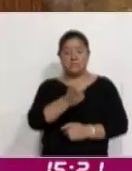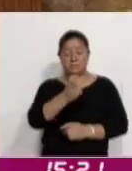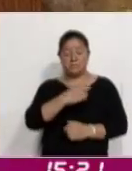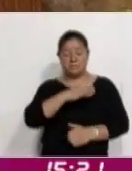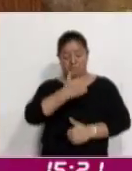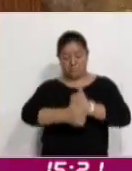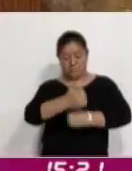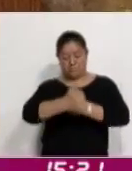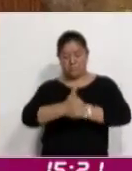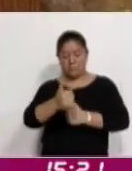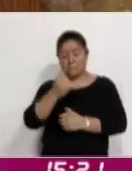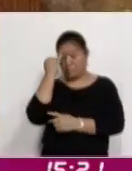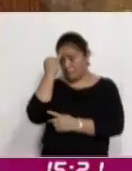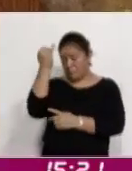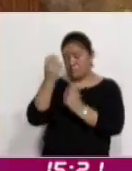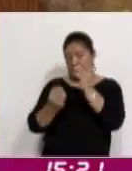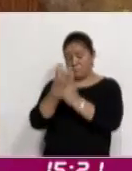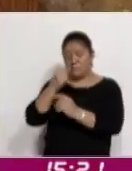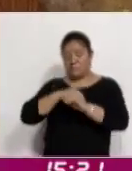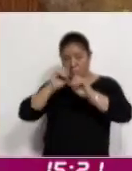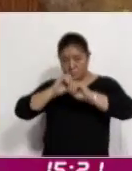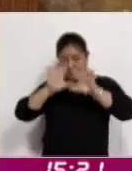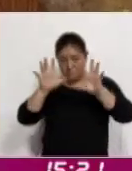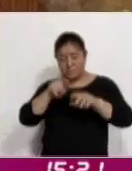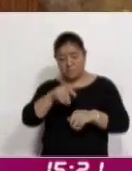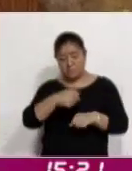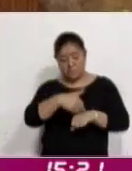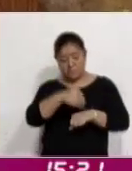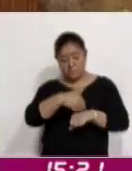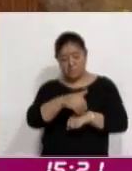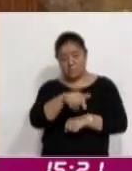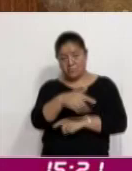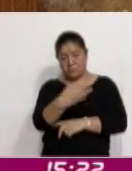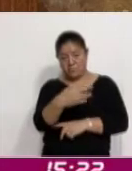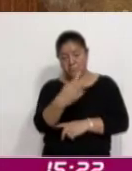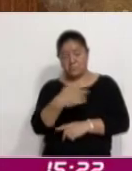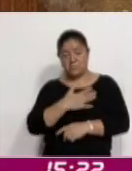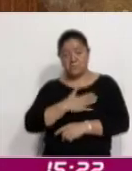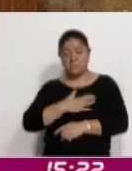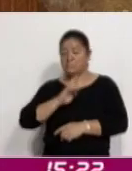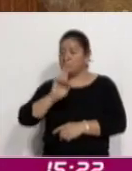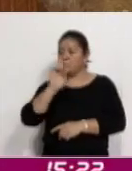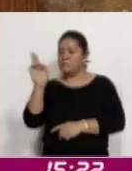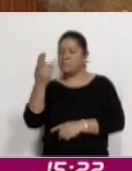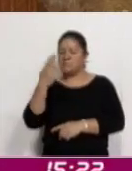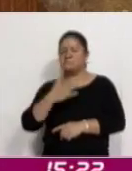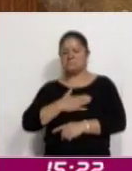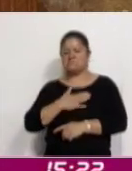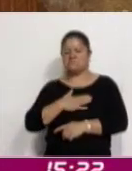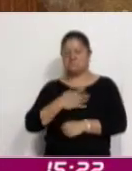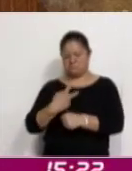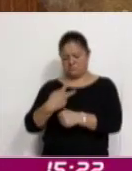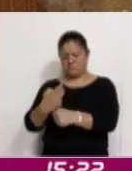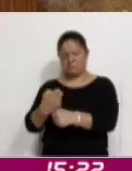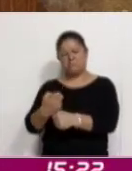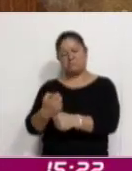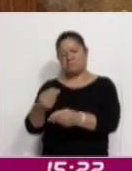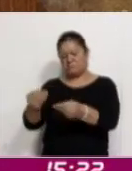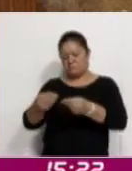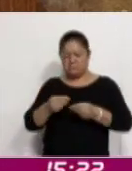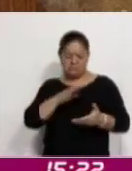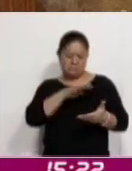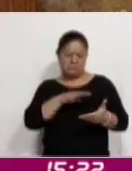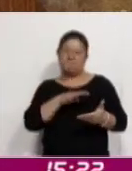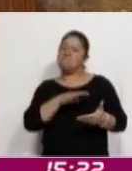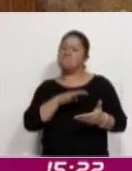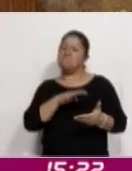transparencia 2024 en su versión 14. Nosotros como universidad recibimos la invitación y